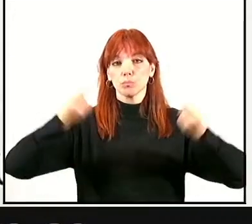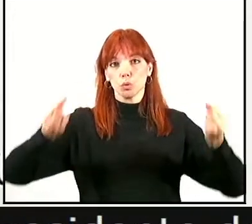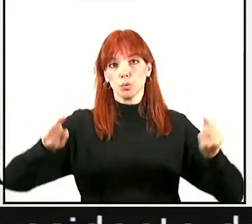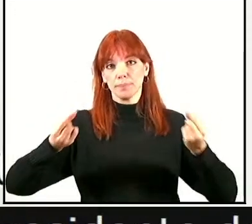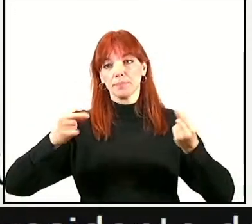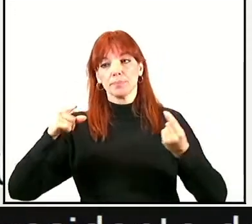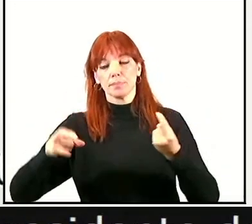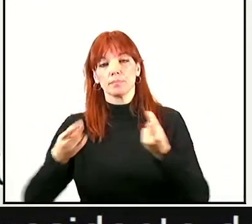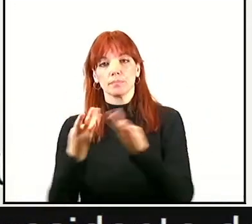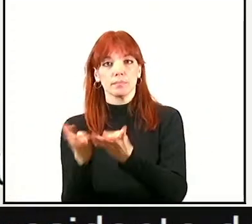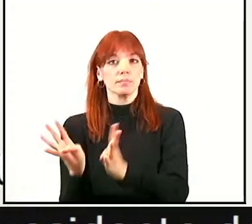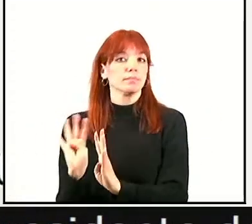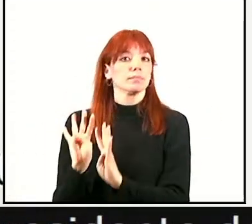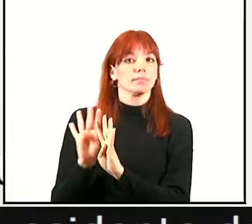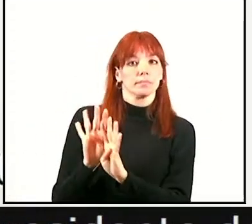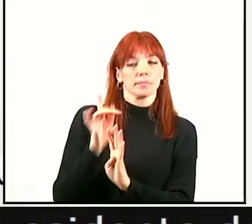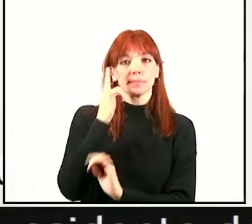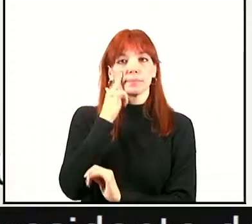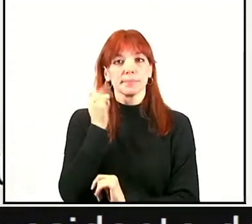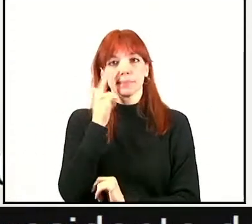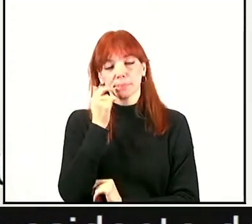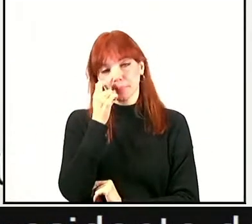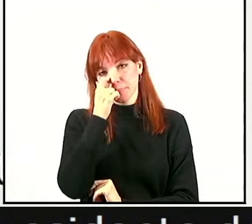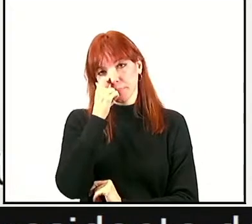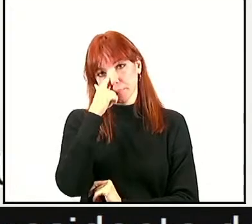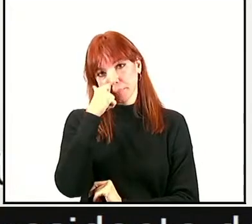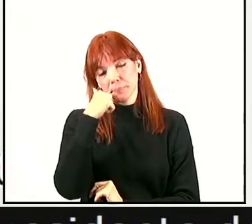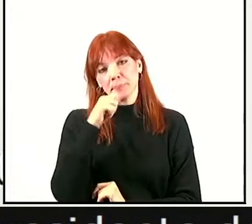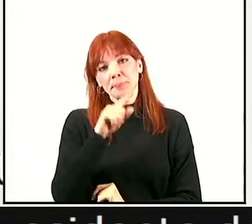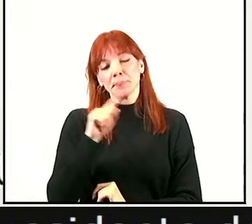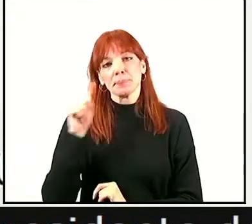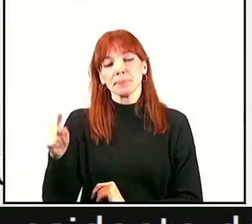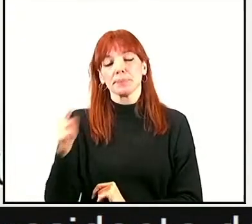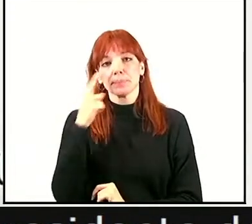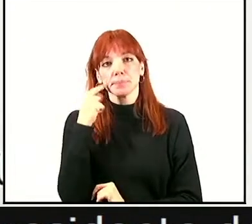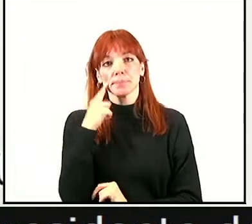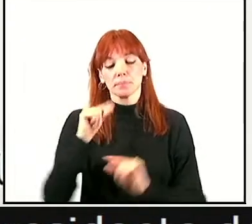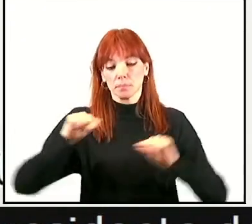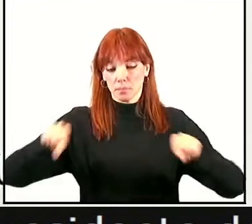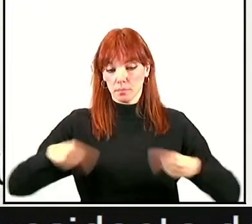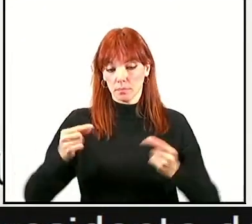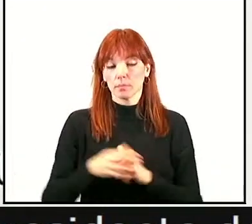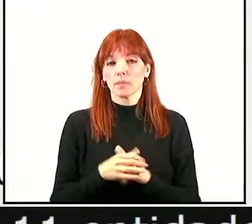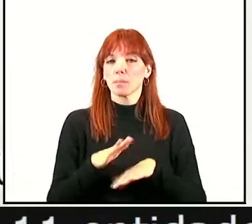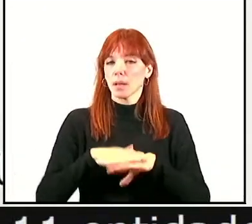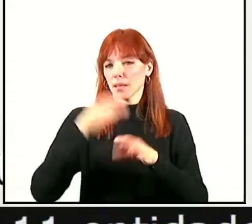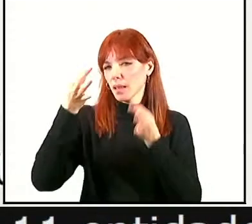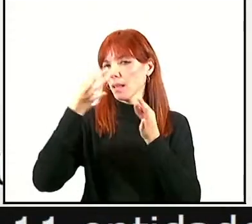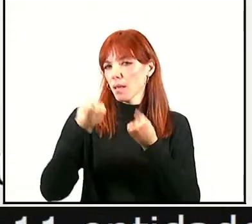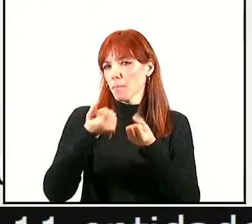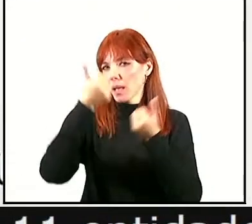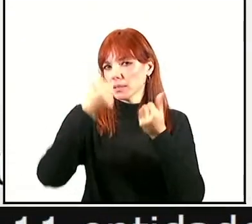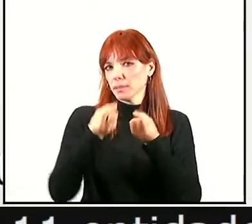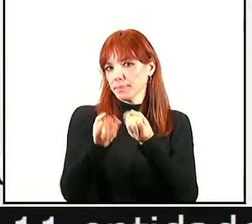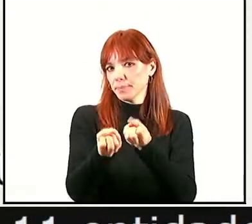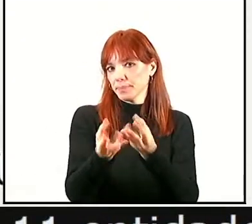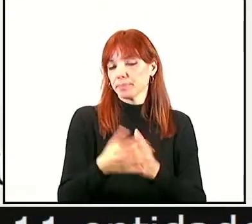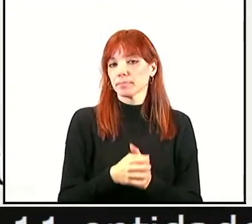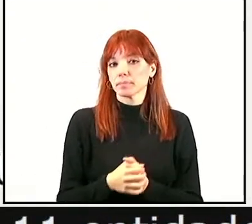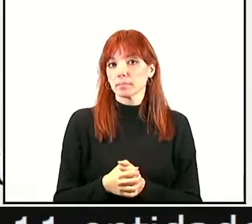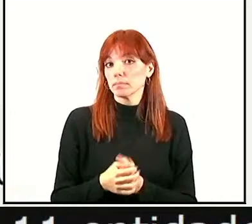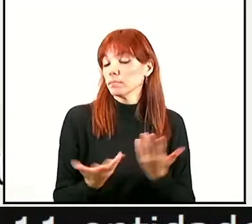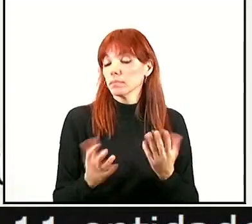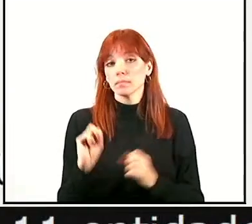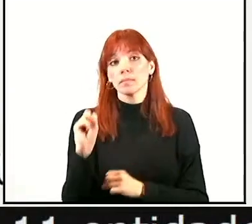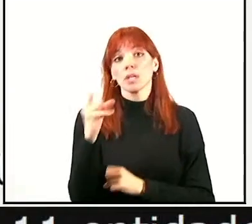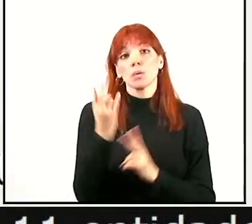con esas 11 entidades financieras y se dará más detalle. Pero, como digo, es una segunda